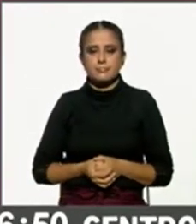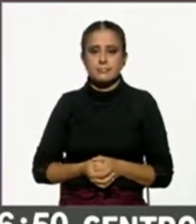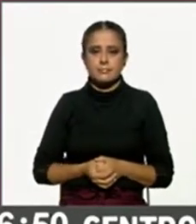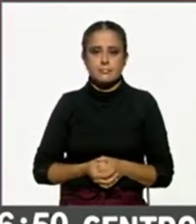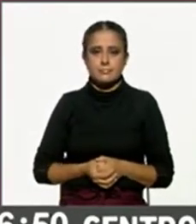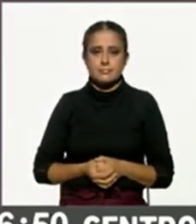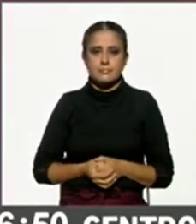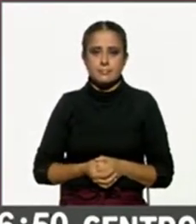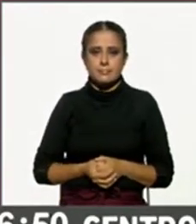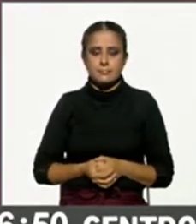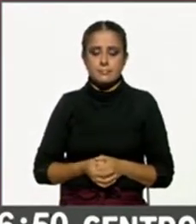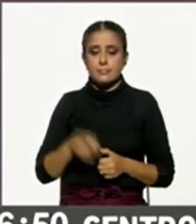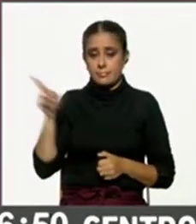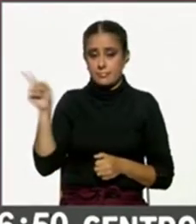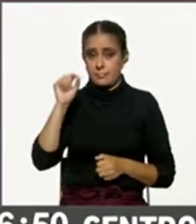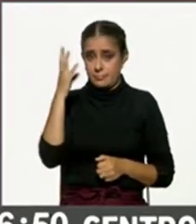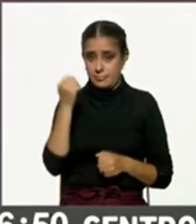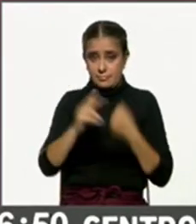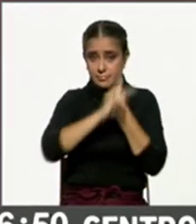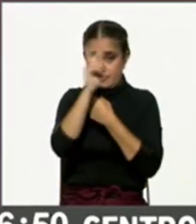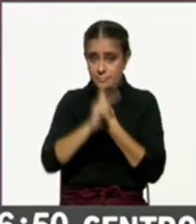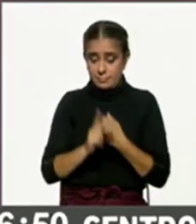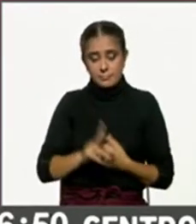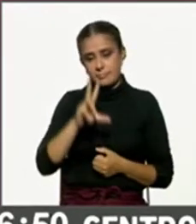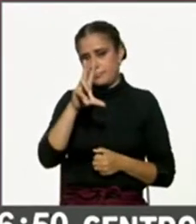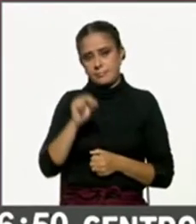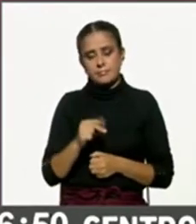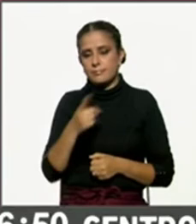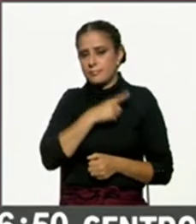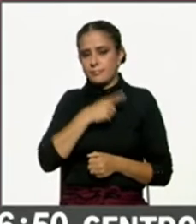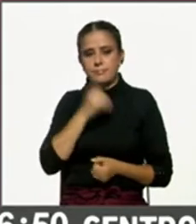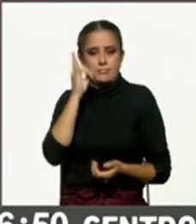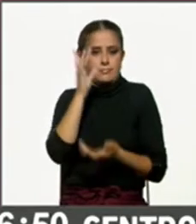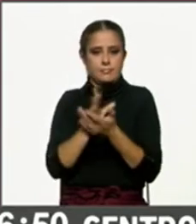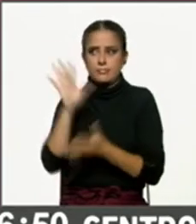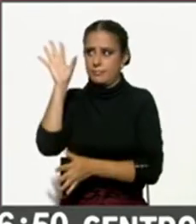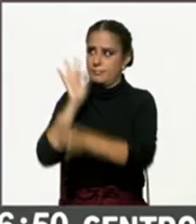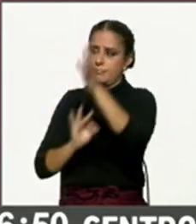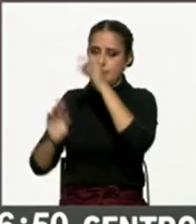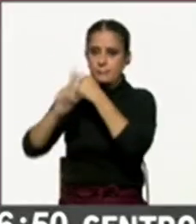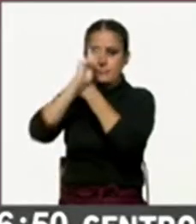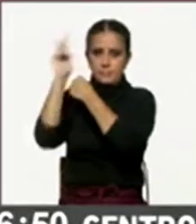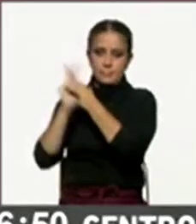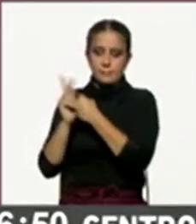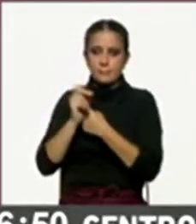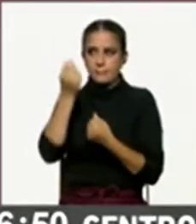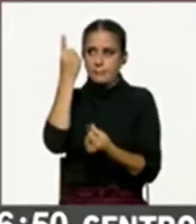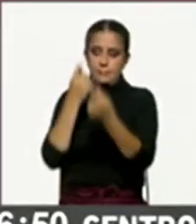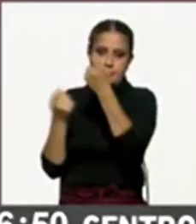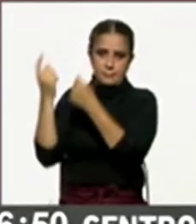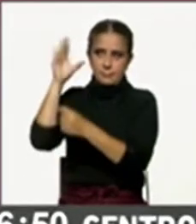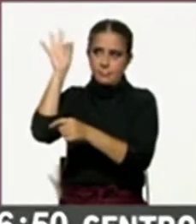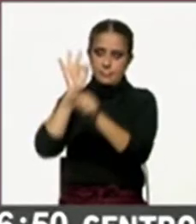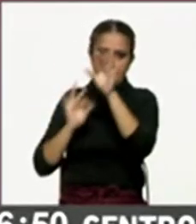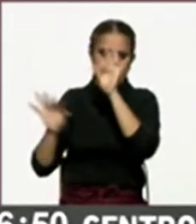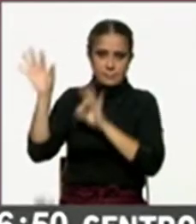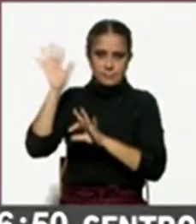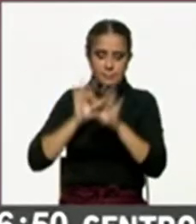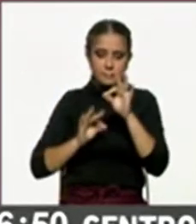aquí los 29 países. Hicimos una selección de tanto regional como de los que están más arriba